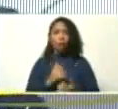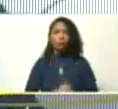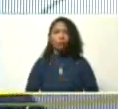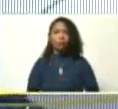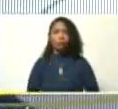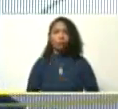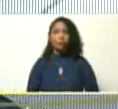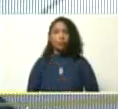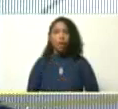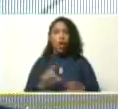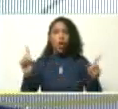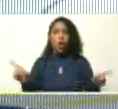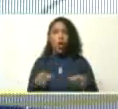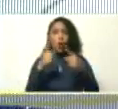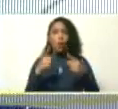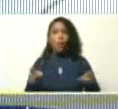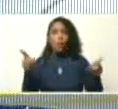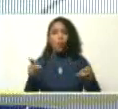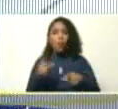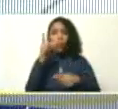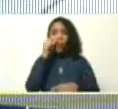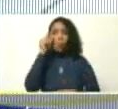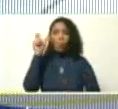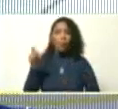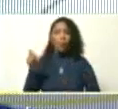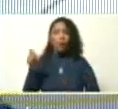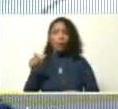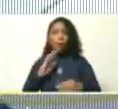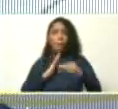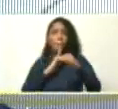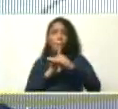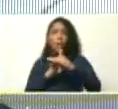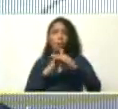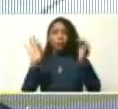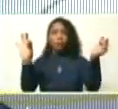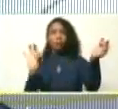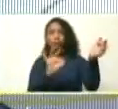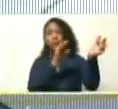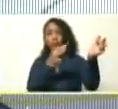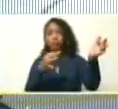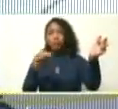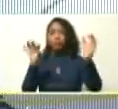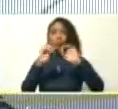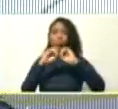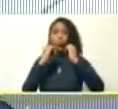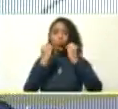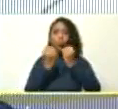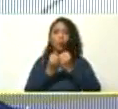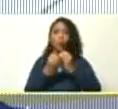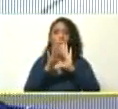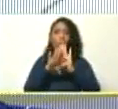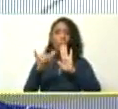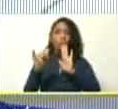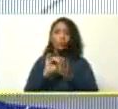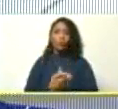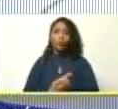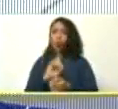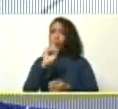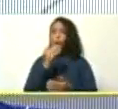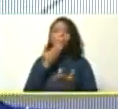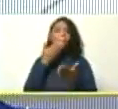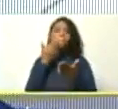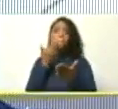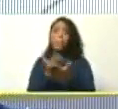Los músicos de la Orquesta Sinfónica, que interrumpieron con sus violines en el salón de sesiones de la Constituyente, no pedían